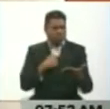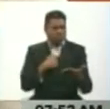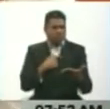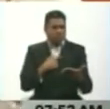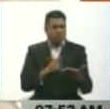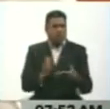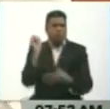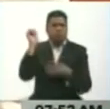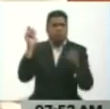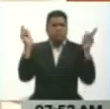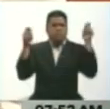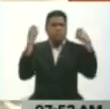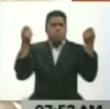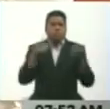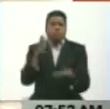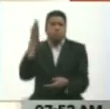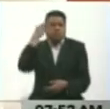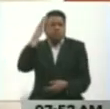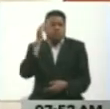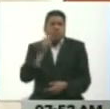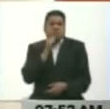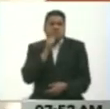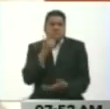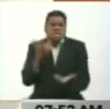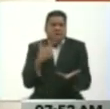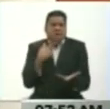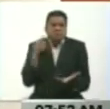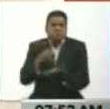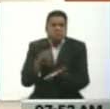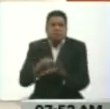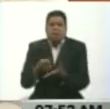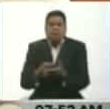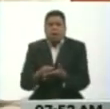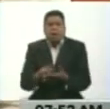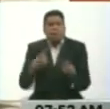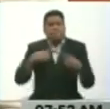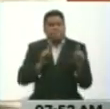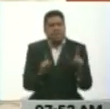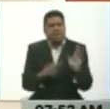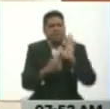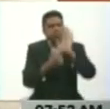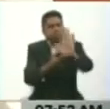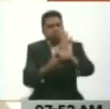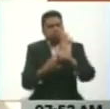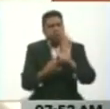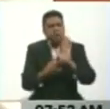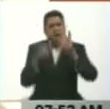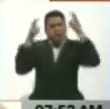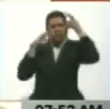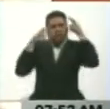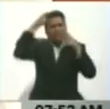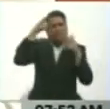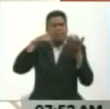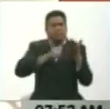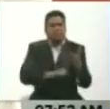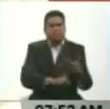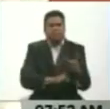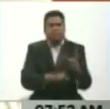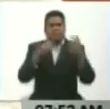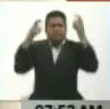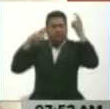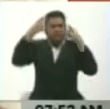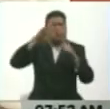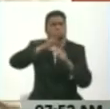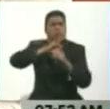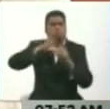propaganda que no se sabe quién la está emitiendo, pero que incluso señala a dirigentes del chavismo, señala al chavismo como cultura